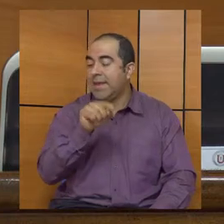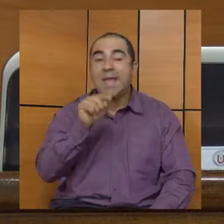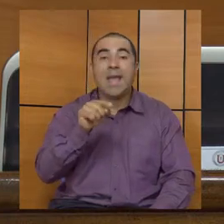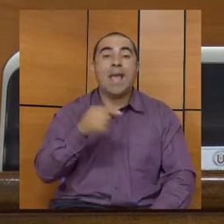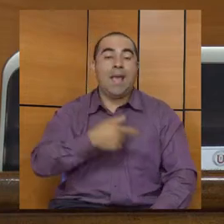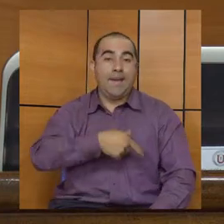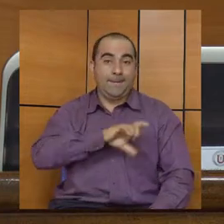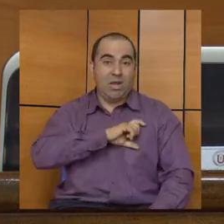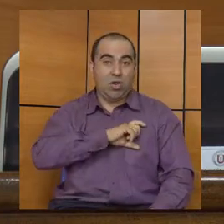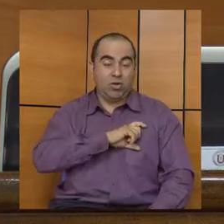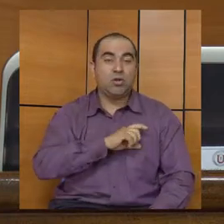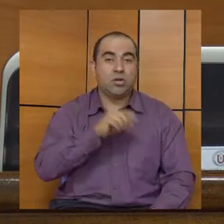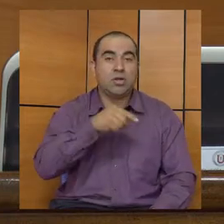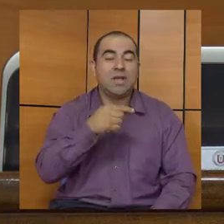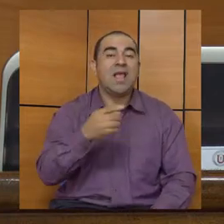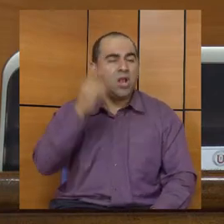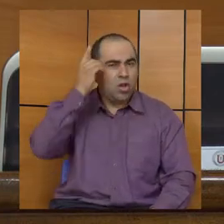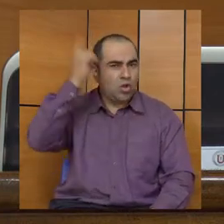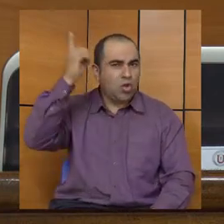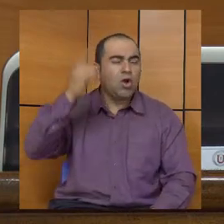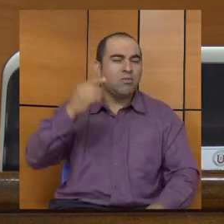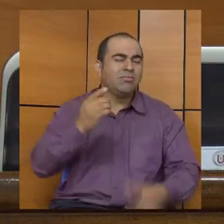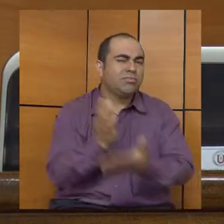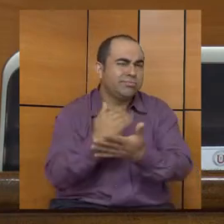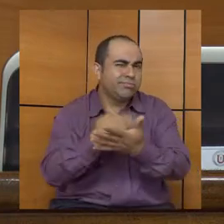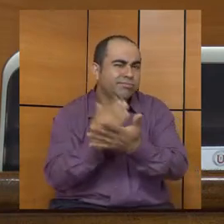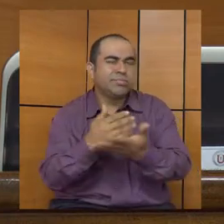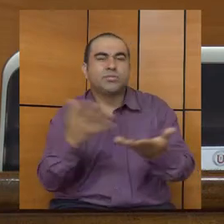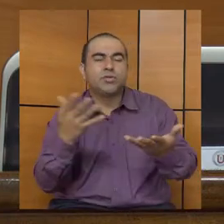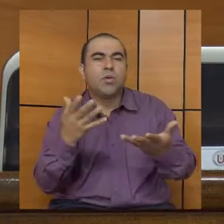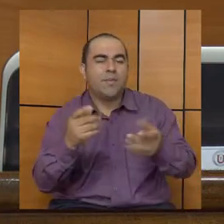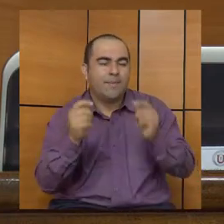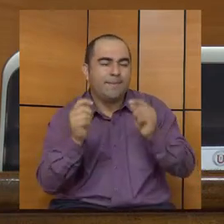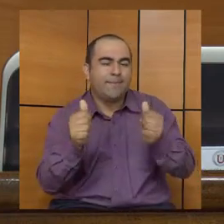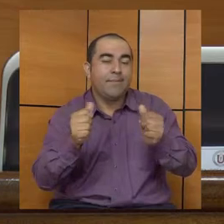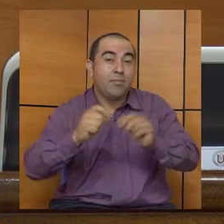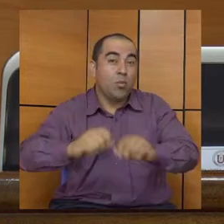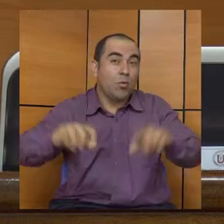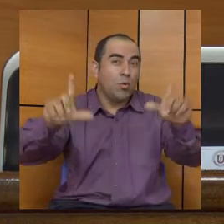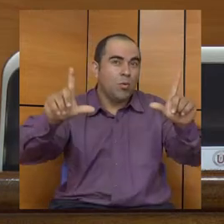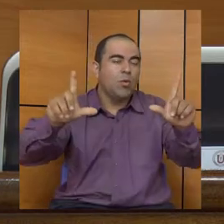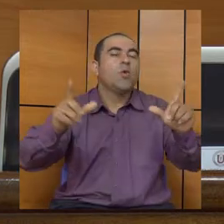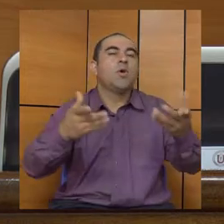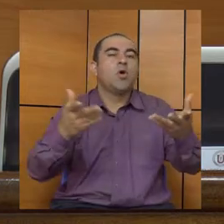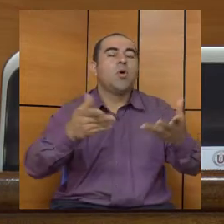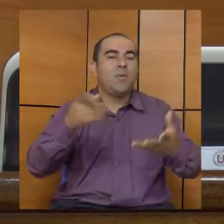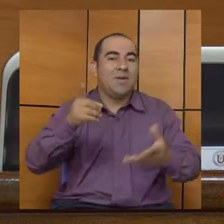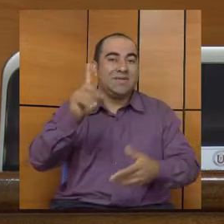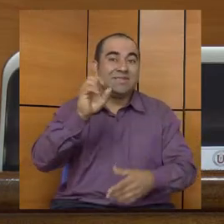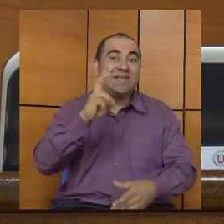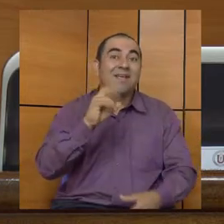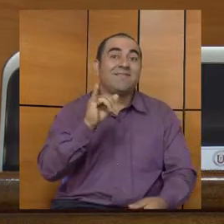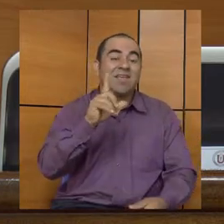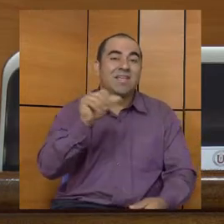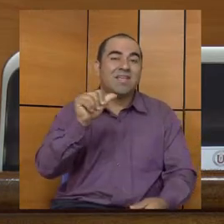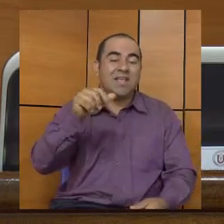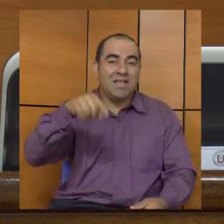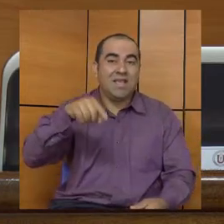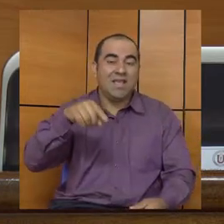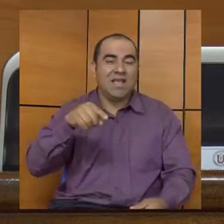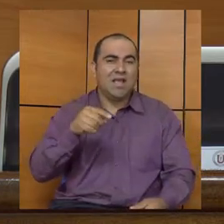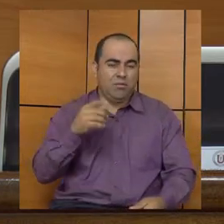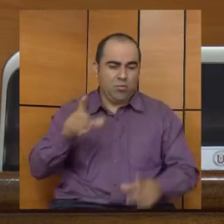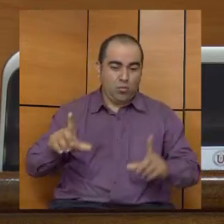español, doctor en Investigación y Técnicas de Mercados por la Universidad de Sevilla. En la actualidad ocupa una plaza de catedrático